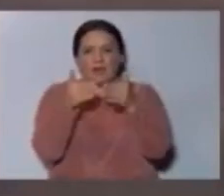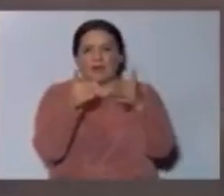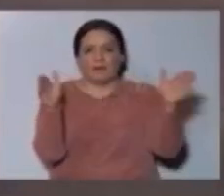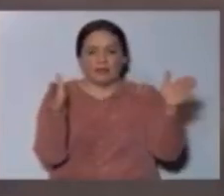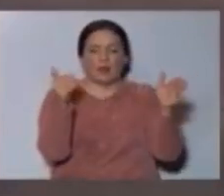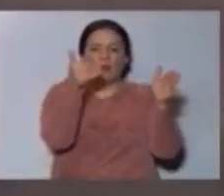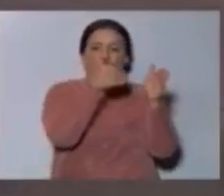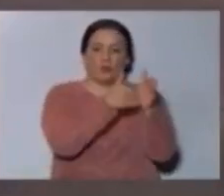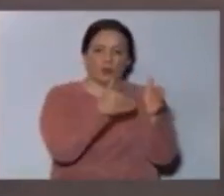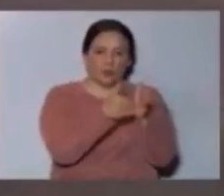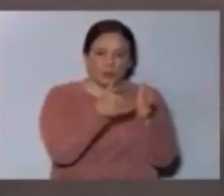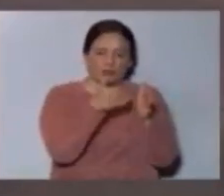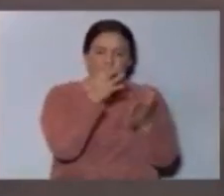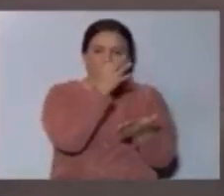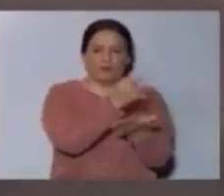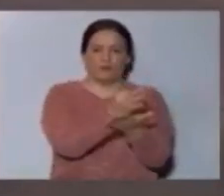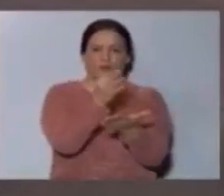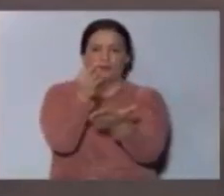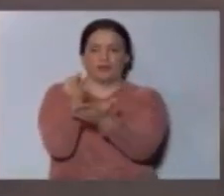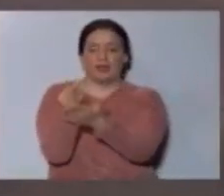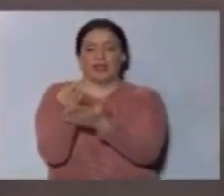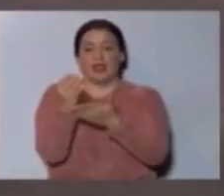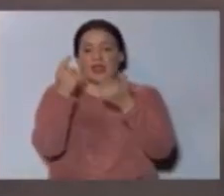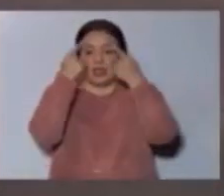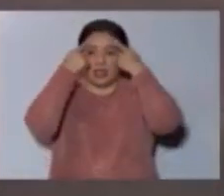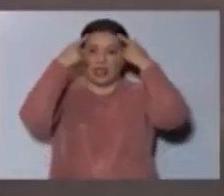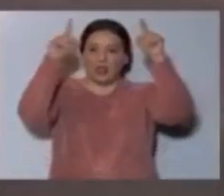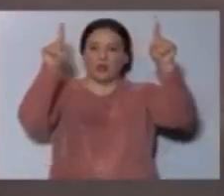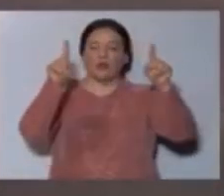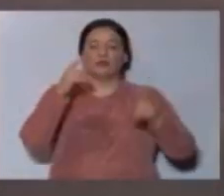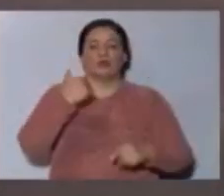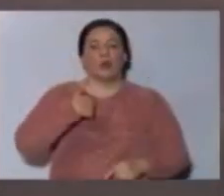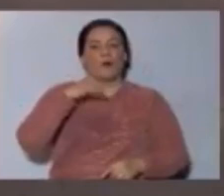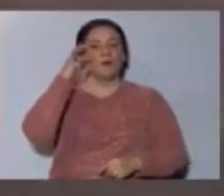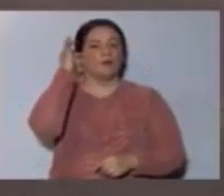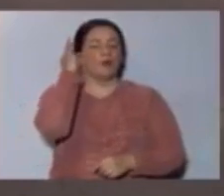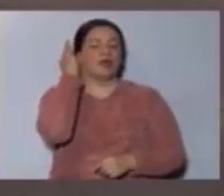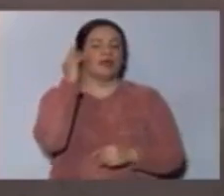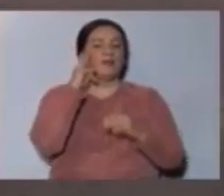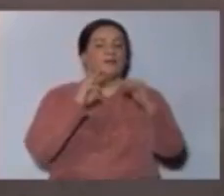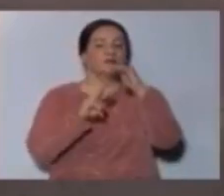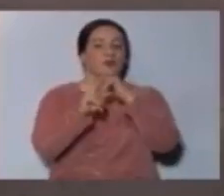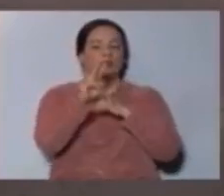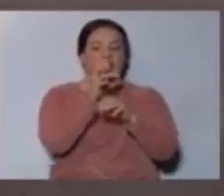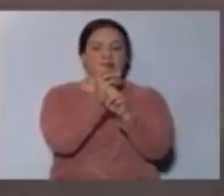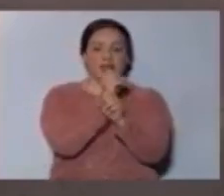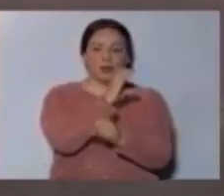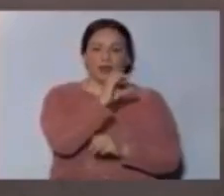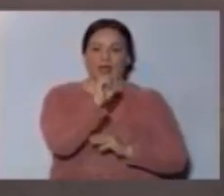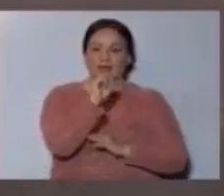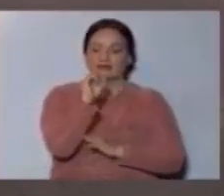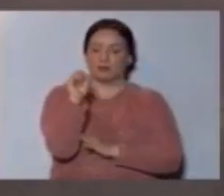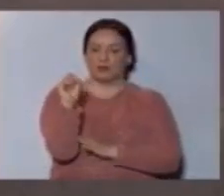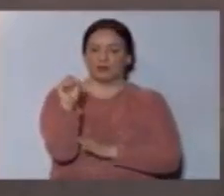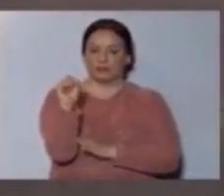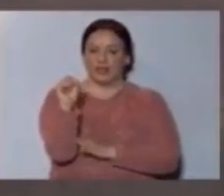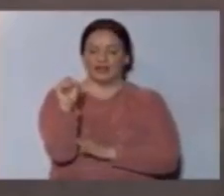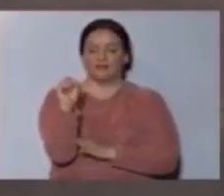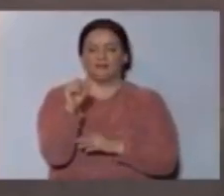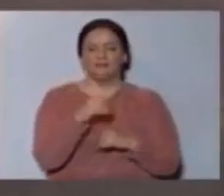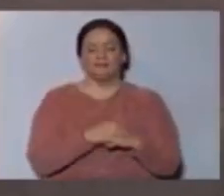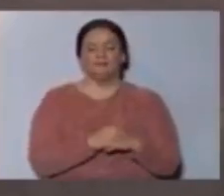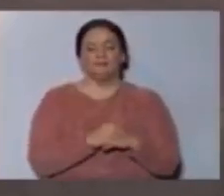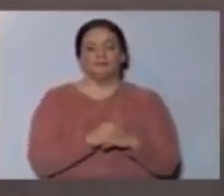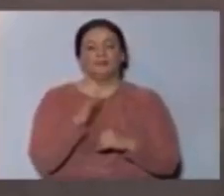las fronteras. Los héroes son también los hombres y mujeres visionarios que crearon la Caja Costarricense del Seguro